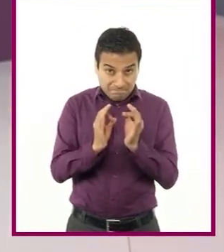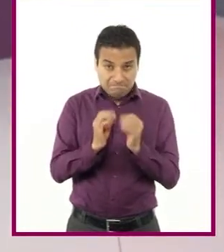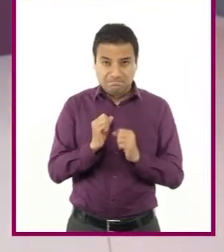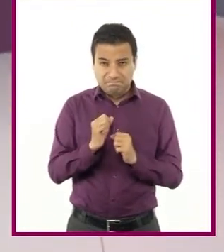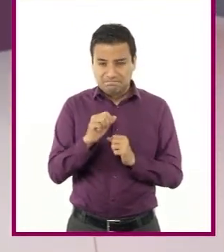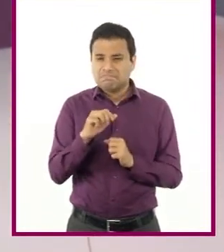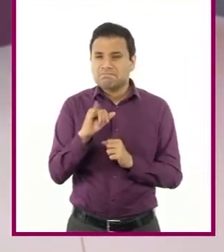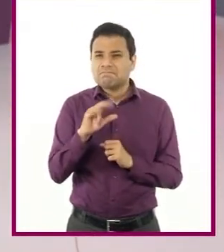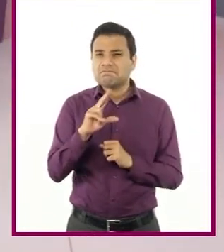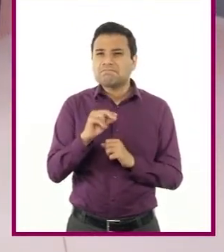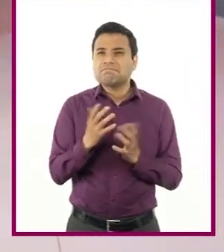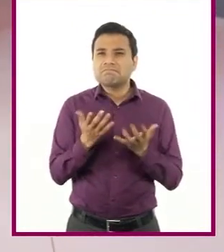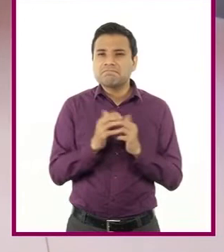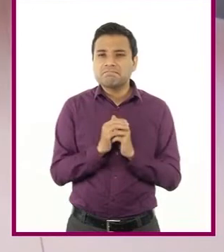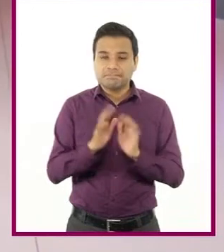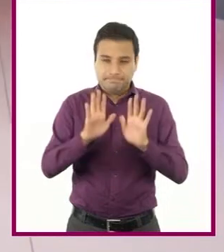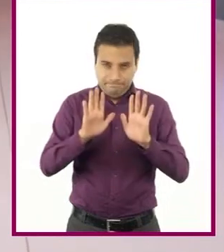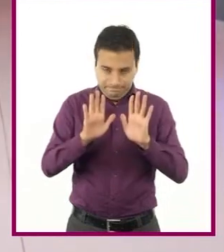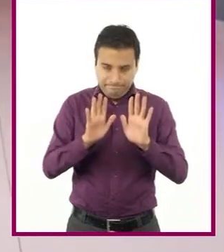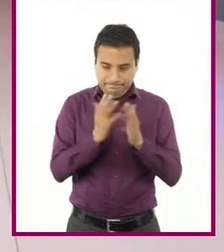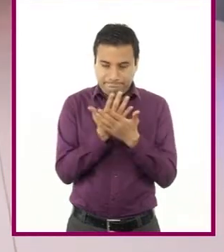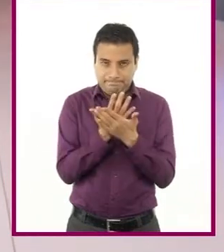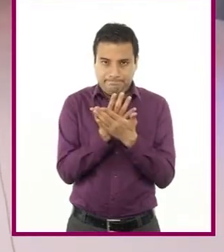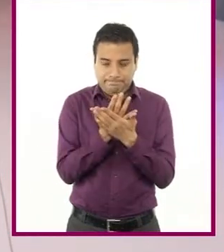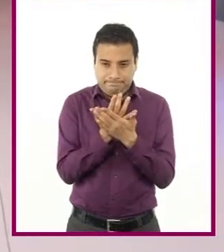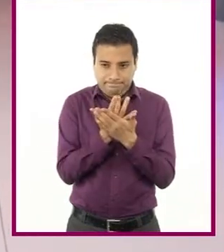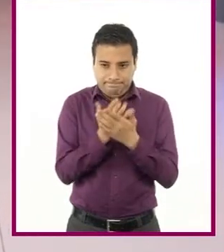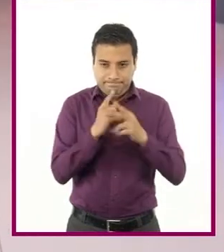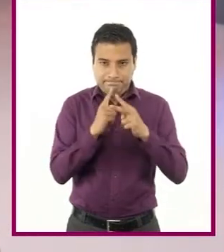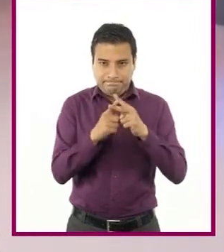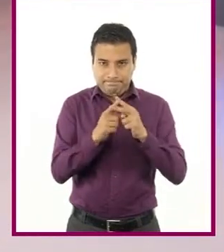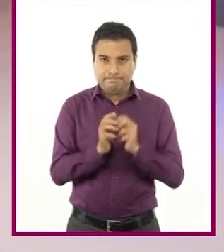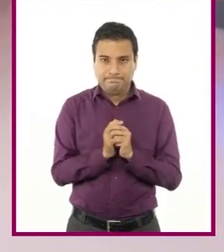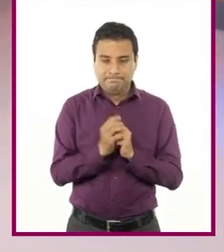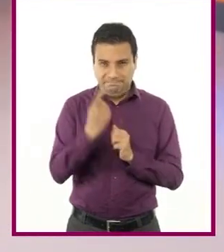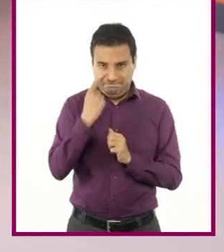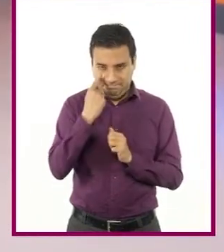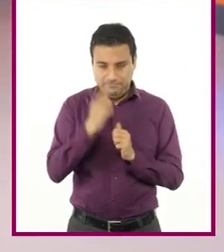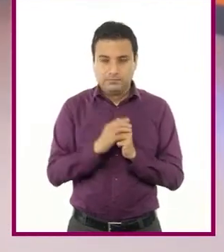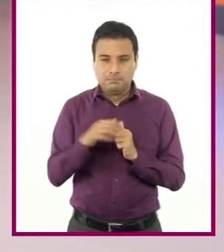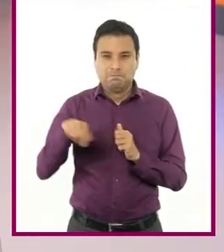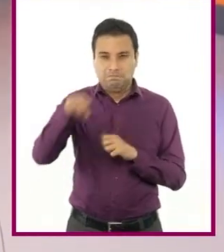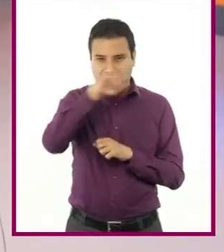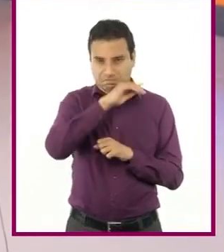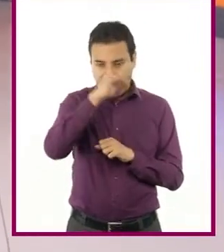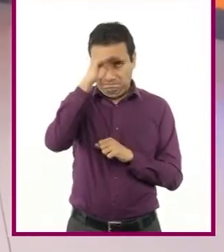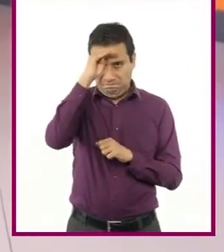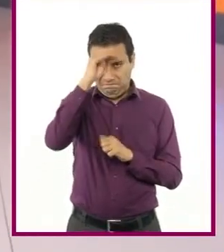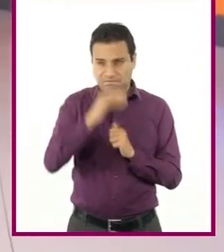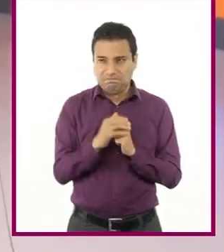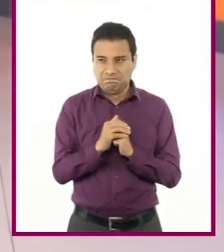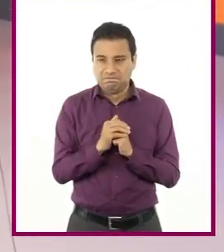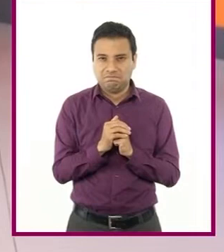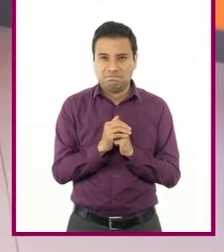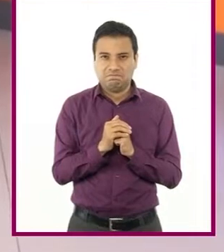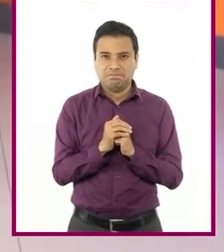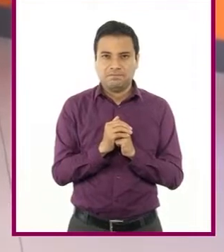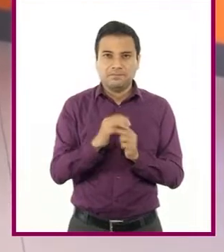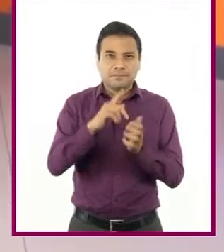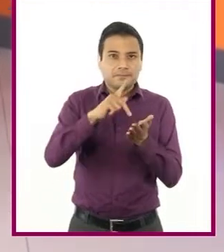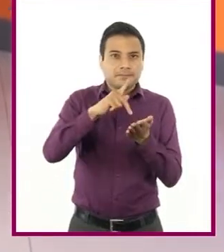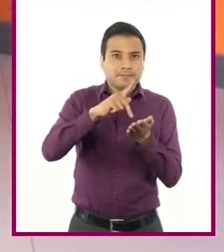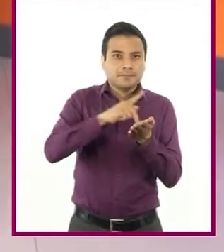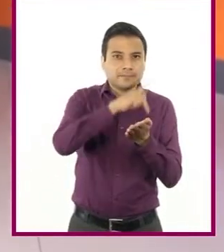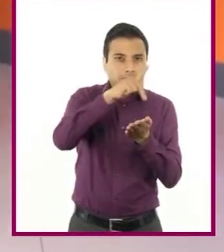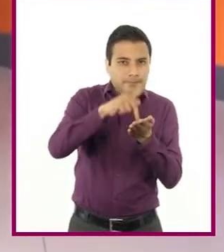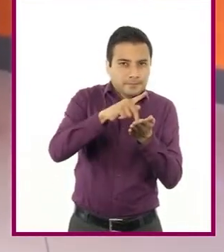recorridos? Antes de iniciar la resolución de ese problema, realicen una estimación de la cantidad de kilómetros que son equivalentes